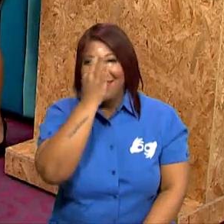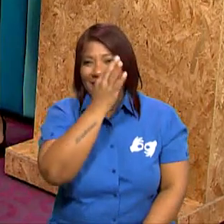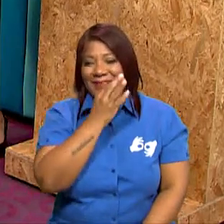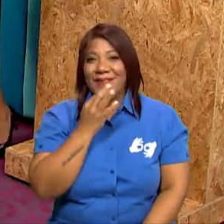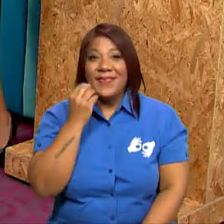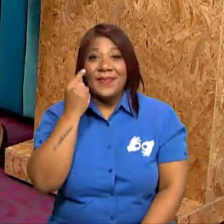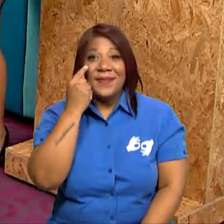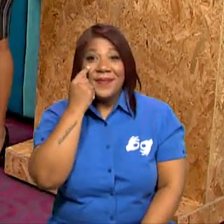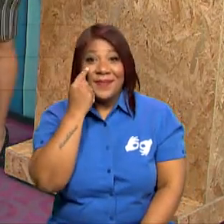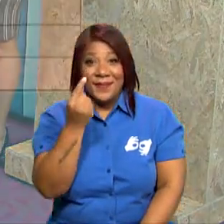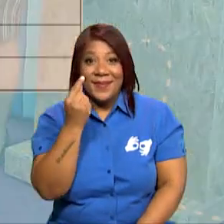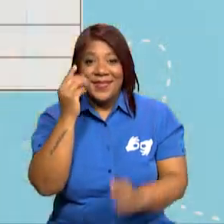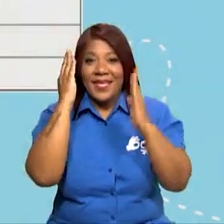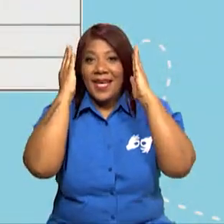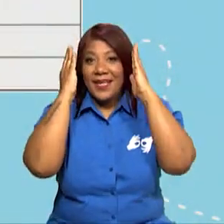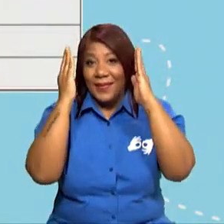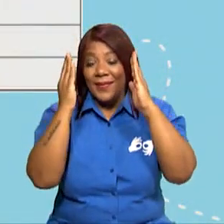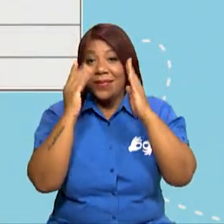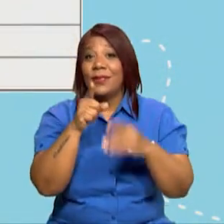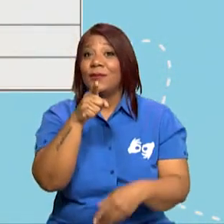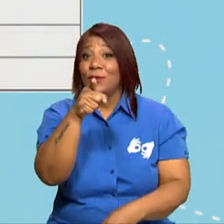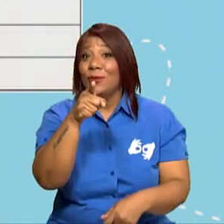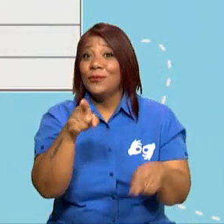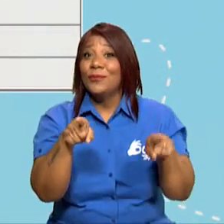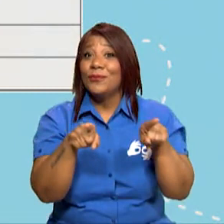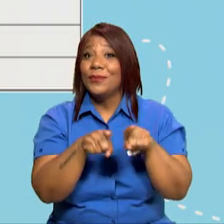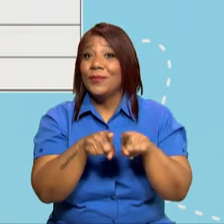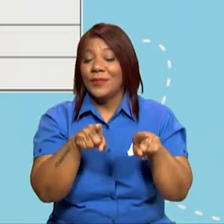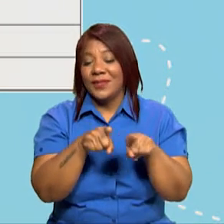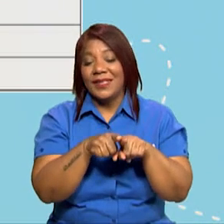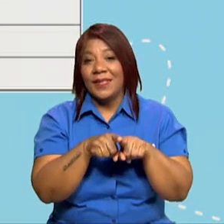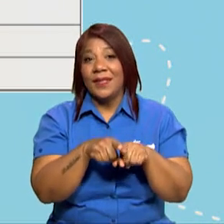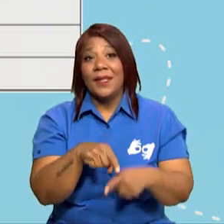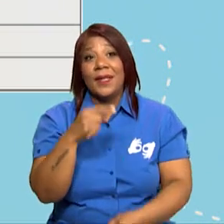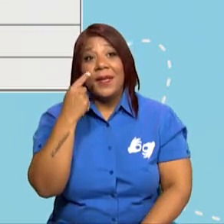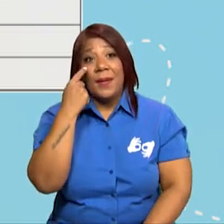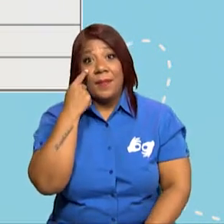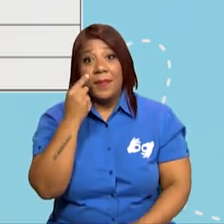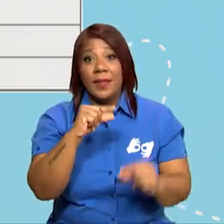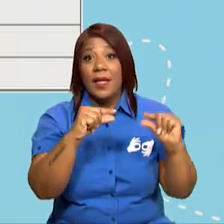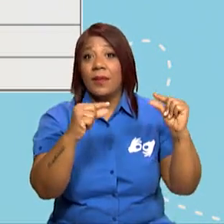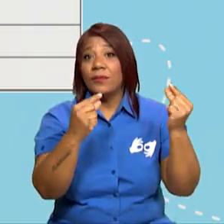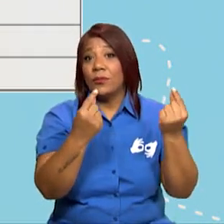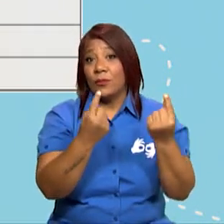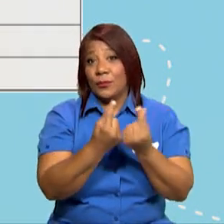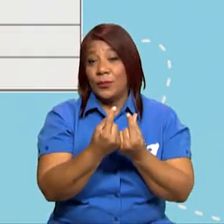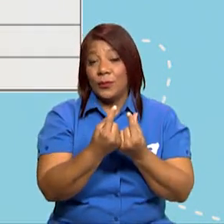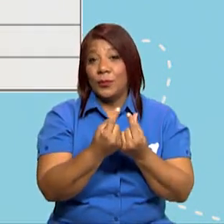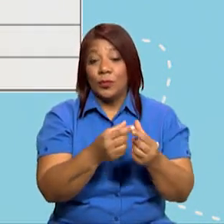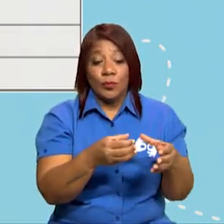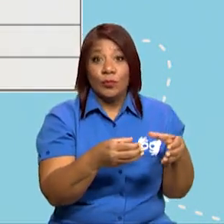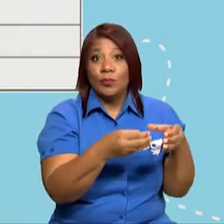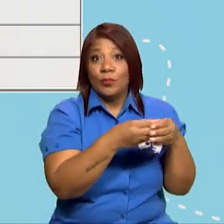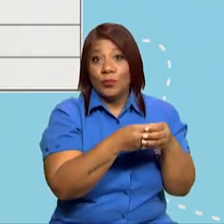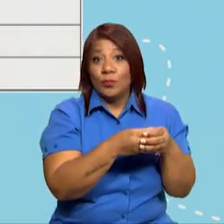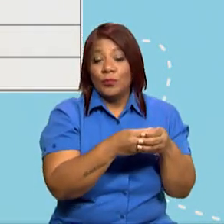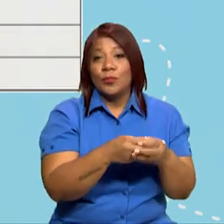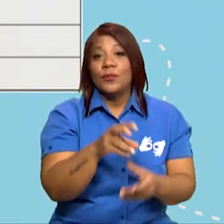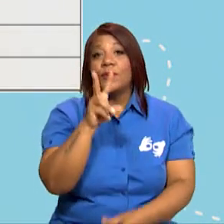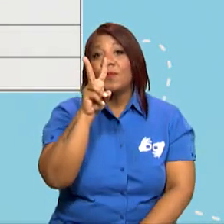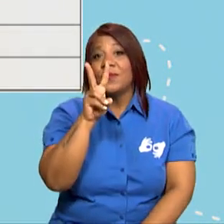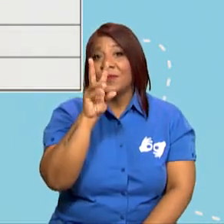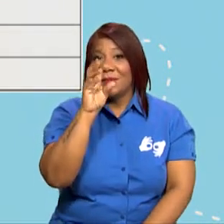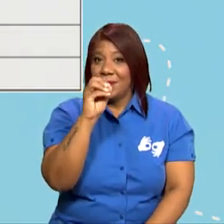Observa con mucha atención esta tabla. Y en la tabla hay datos acerca de un grupo de 20 estudiantes. Escucha muy bien,